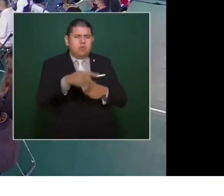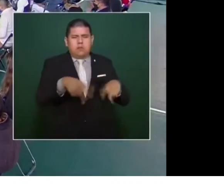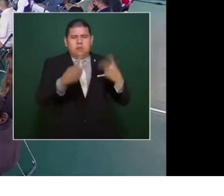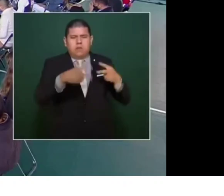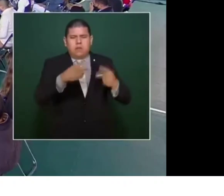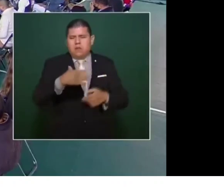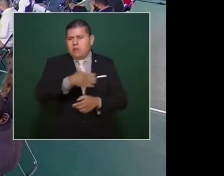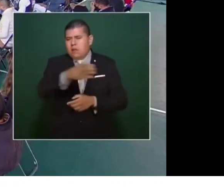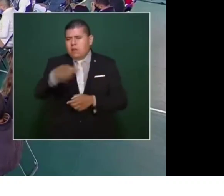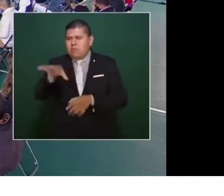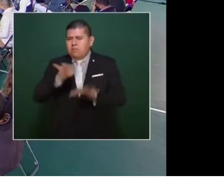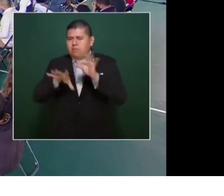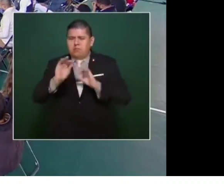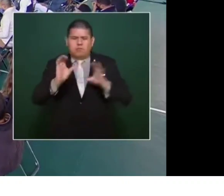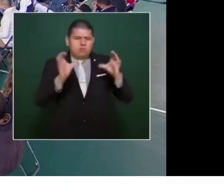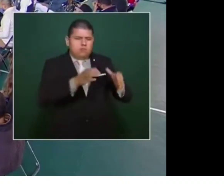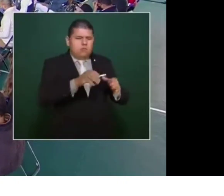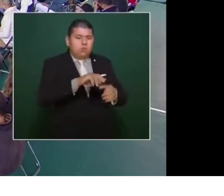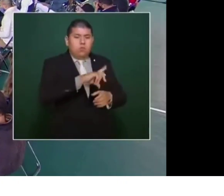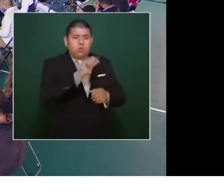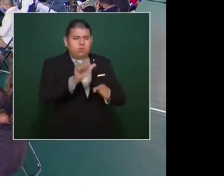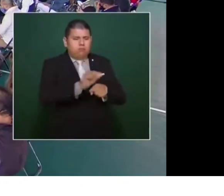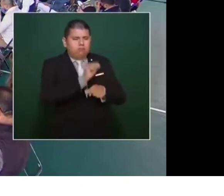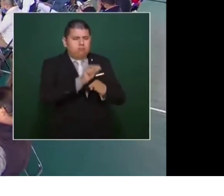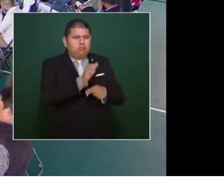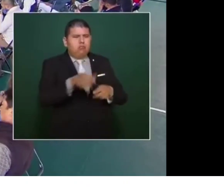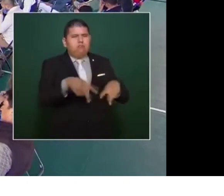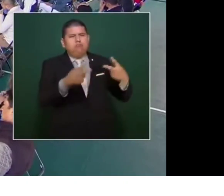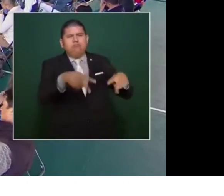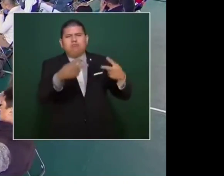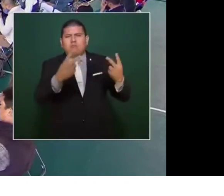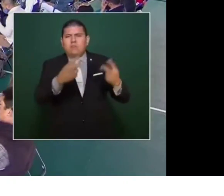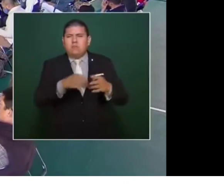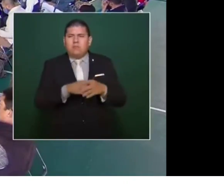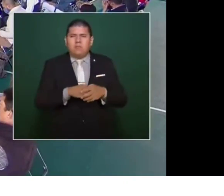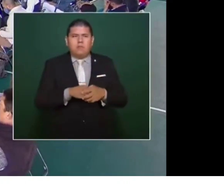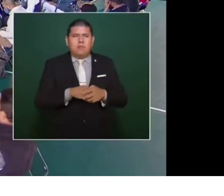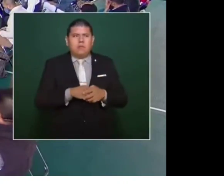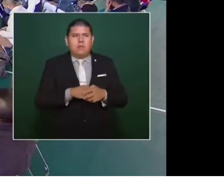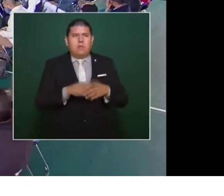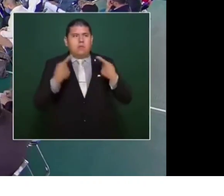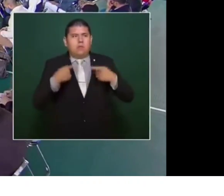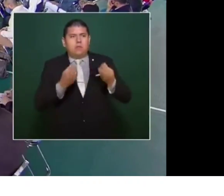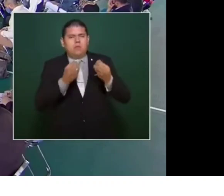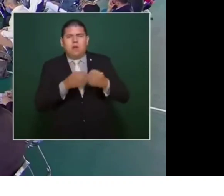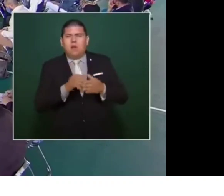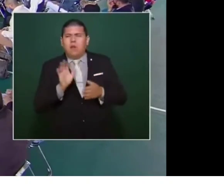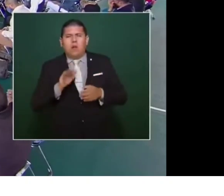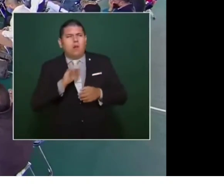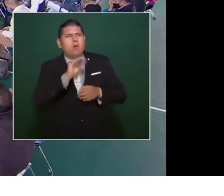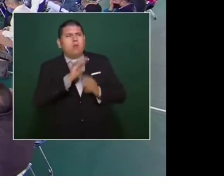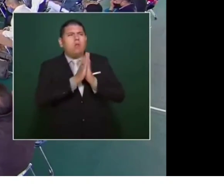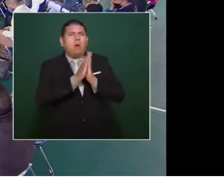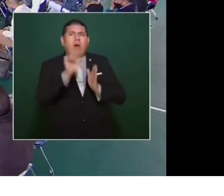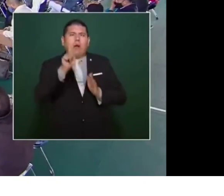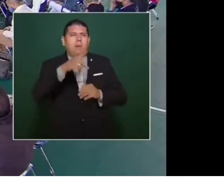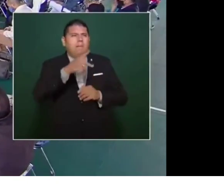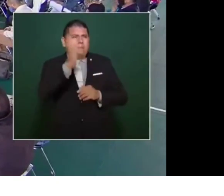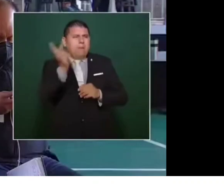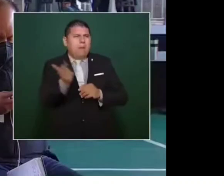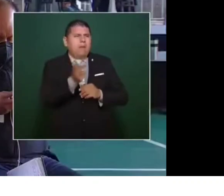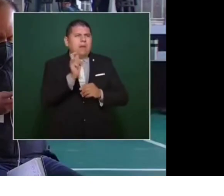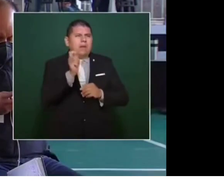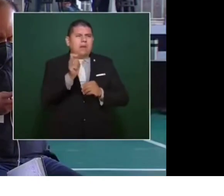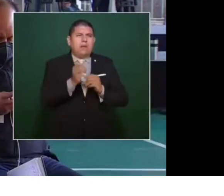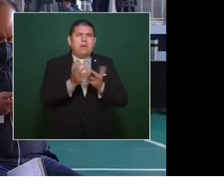en Nayarit. Y bueno, ante la expectativa de que venía, la misma gente nos dijo, pues si vas, pregúntale al presidente